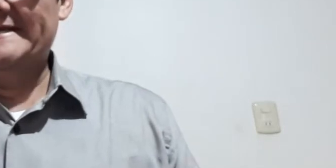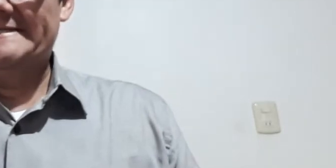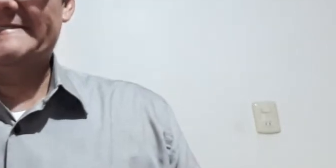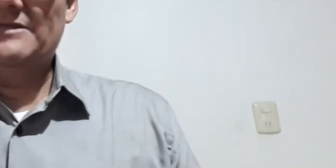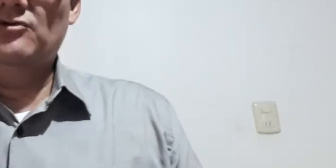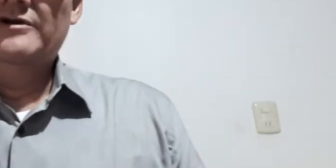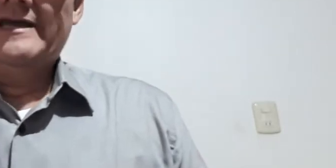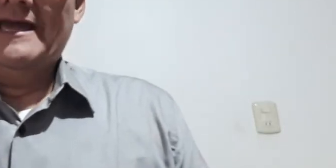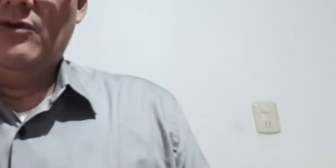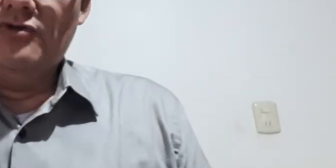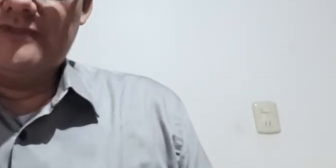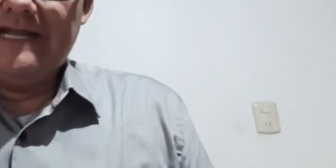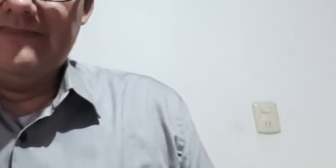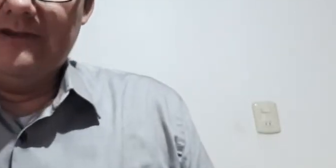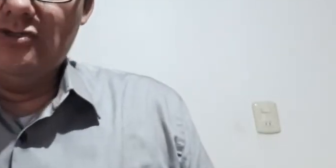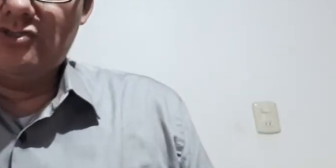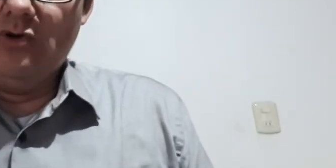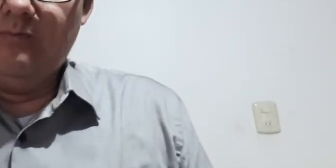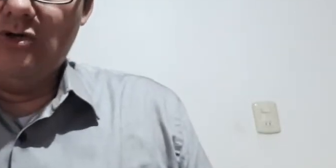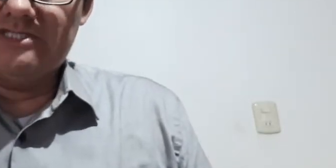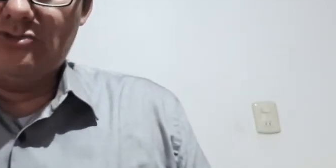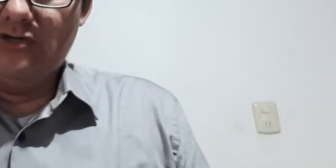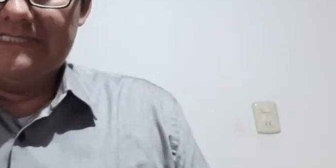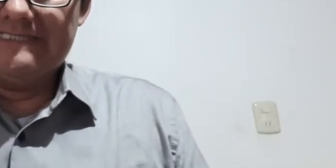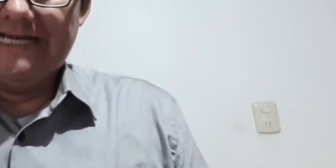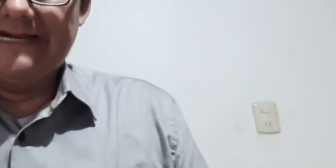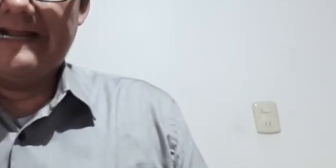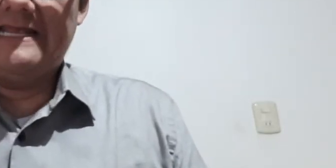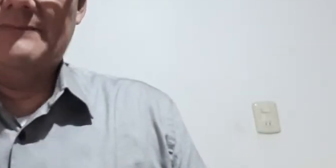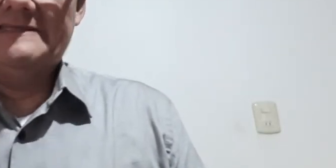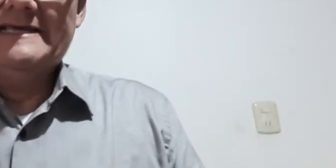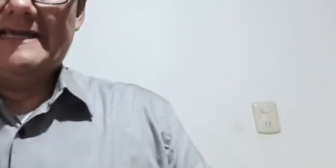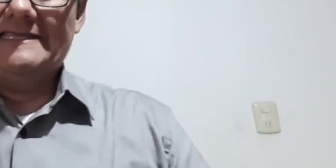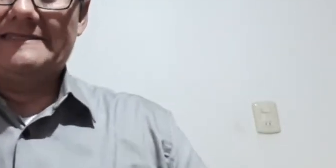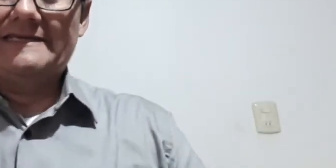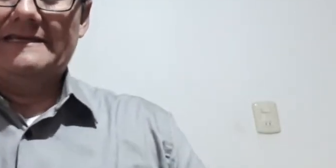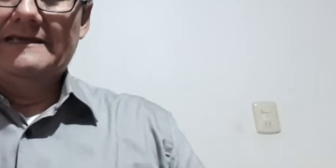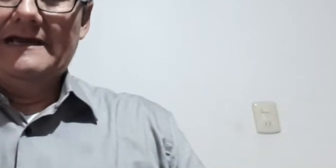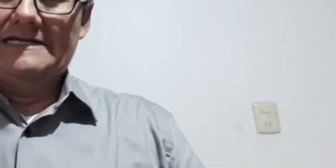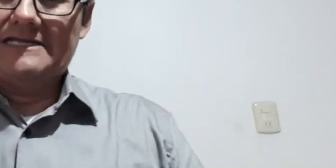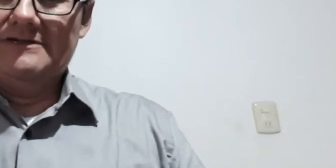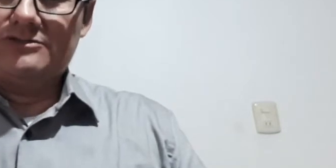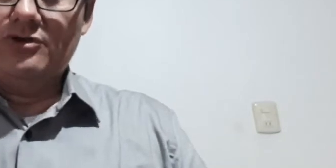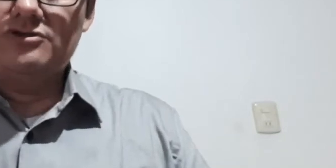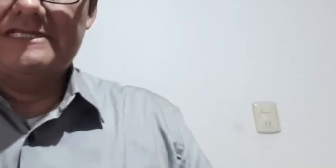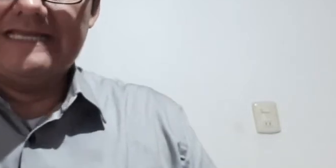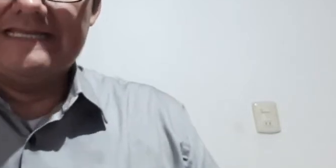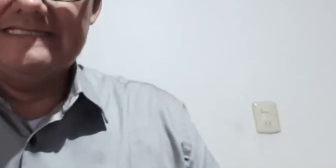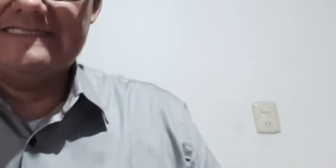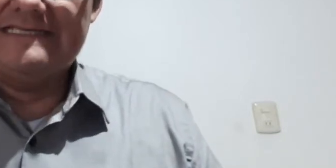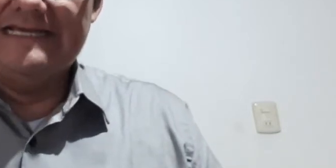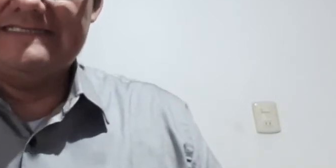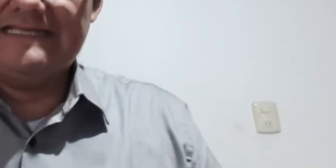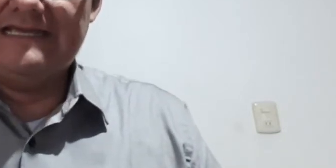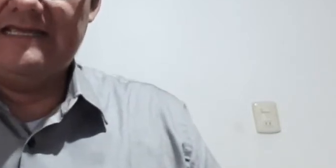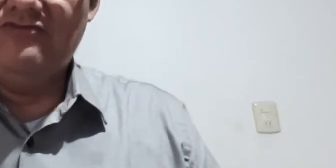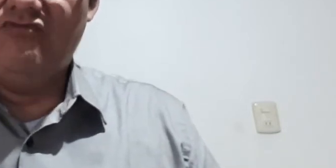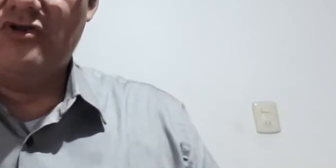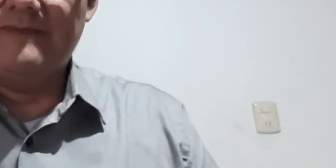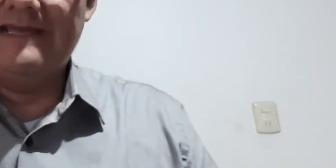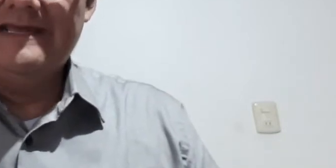antes hacía el Estado en contra de los opositores al régimen. Quédate a saber todos los detalles de